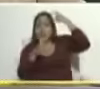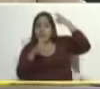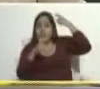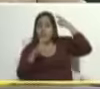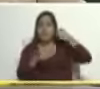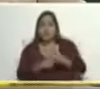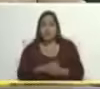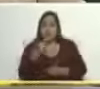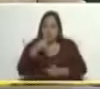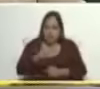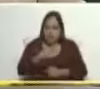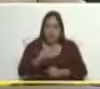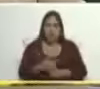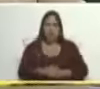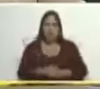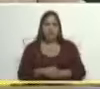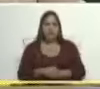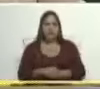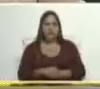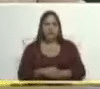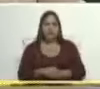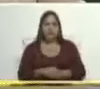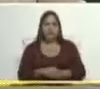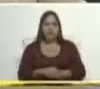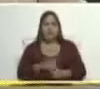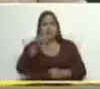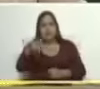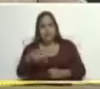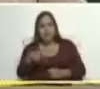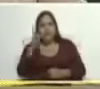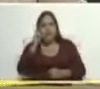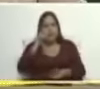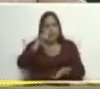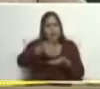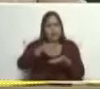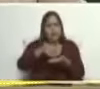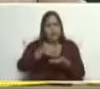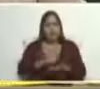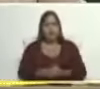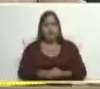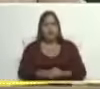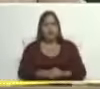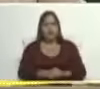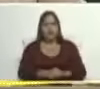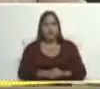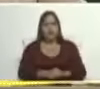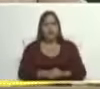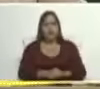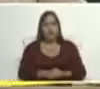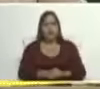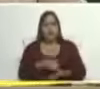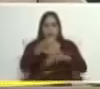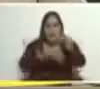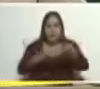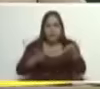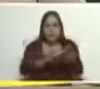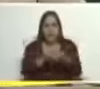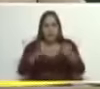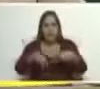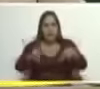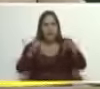que Chávez me dijo. Y Roosevelt estuvo allí en esa ocasión, hablando de la